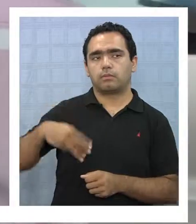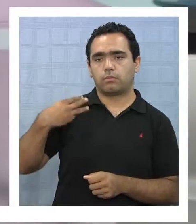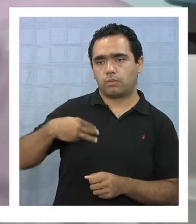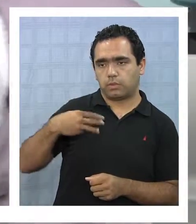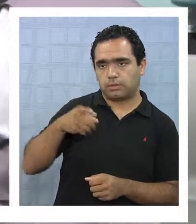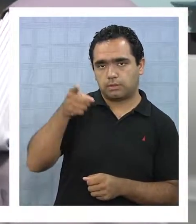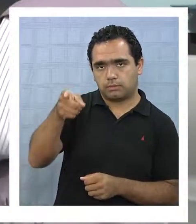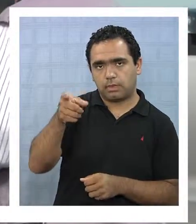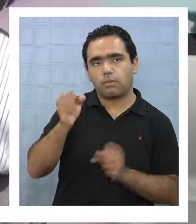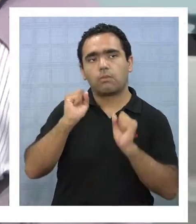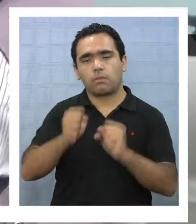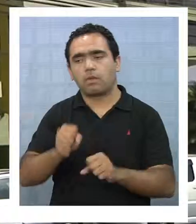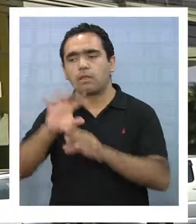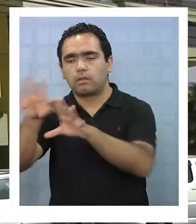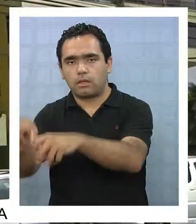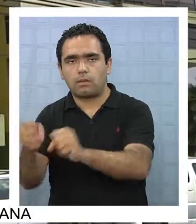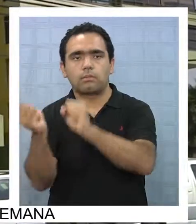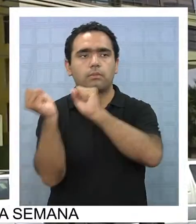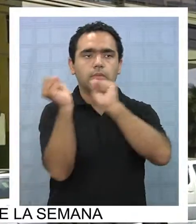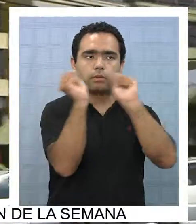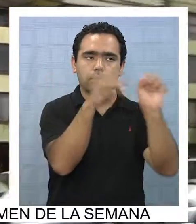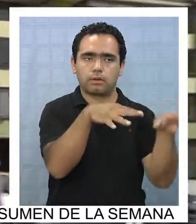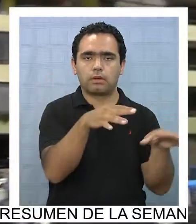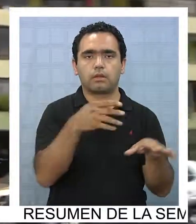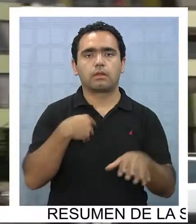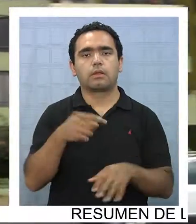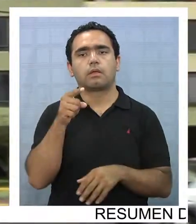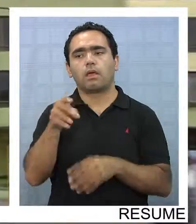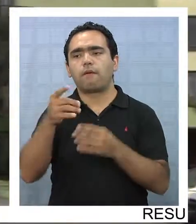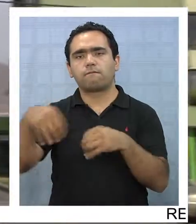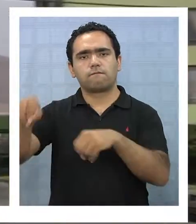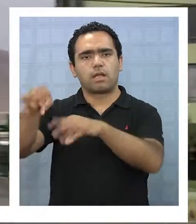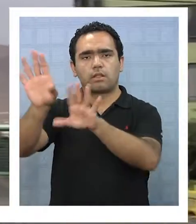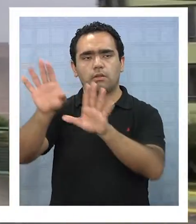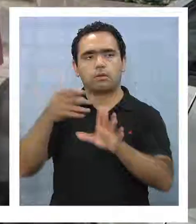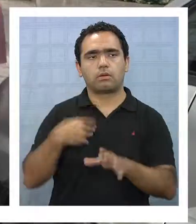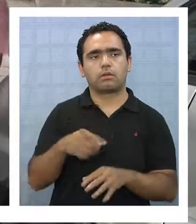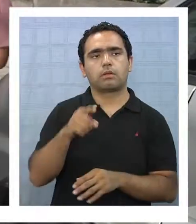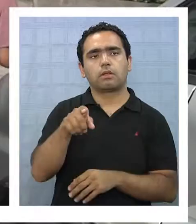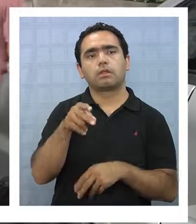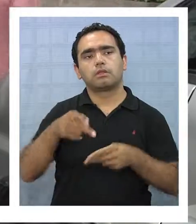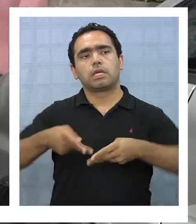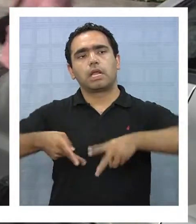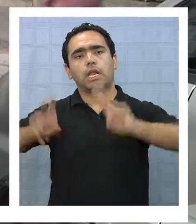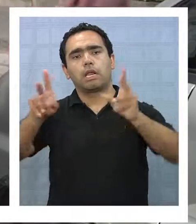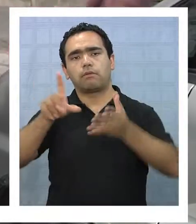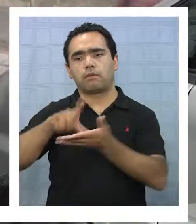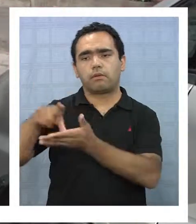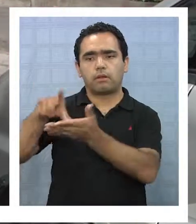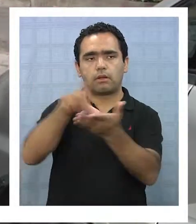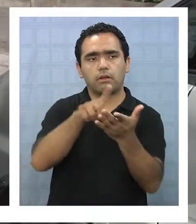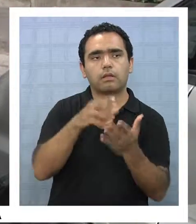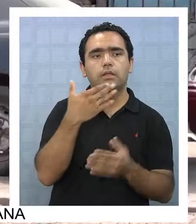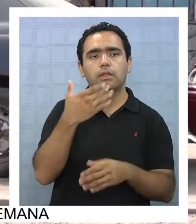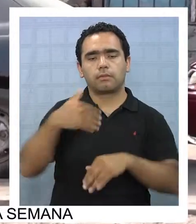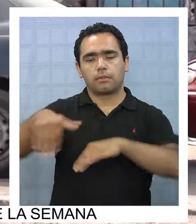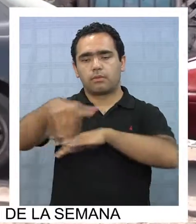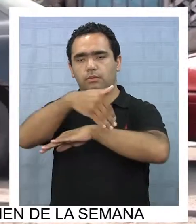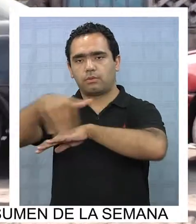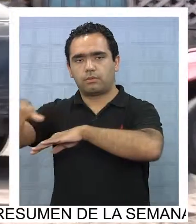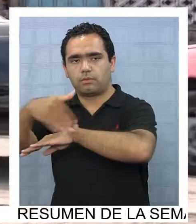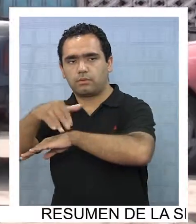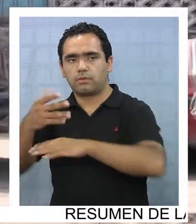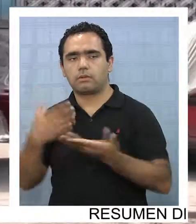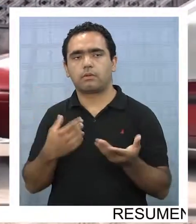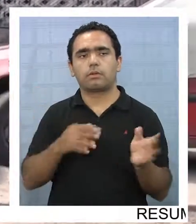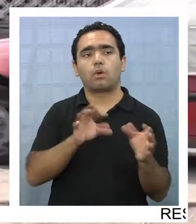municipalidad, proceda al retiro de los vehículos abandonados en forma efectiva, liberando espacios públicos y despejando veredas para